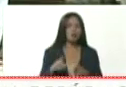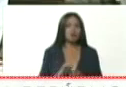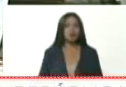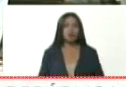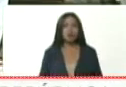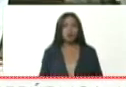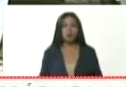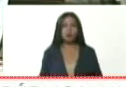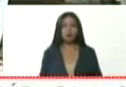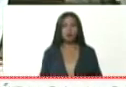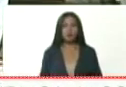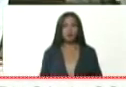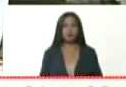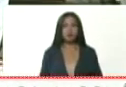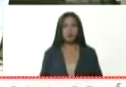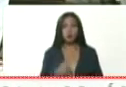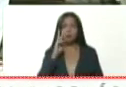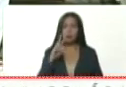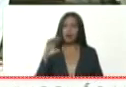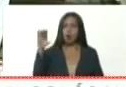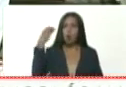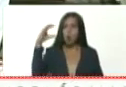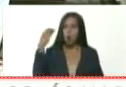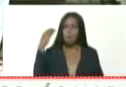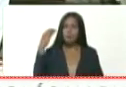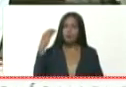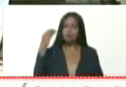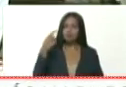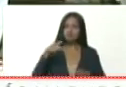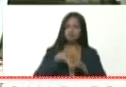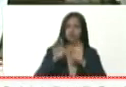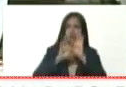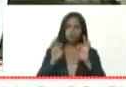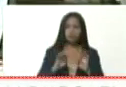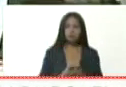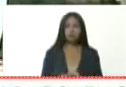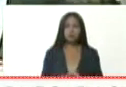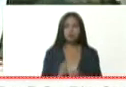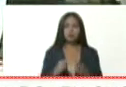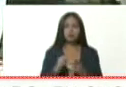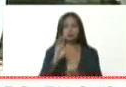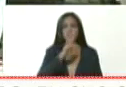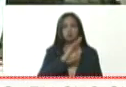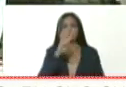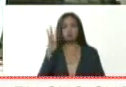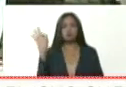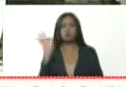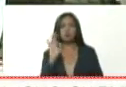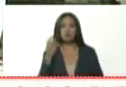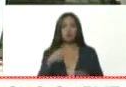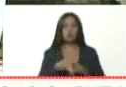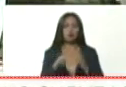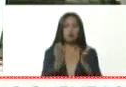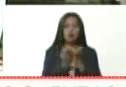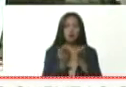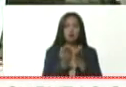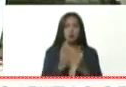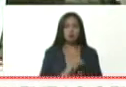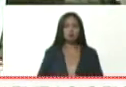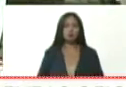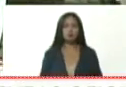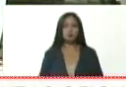y ustedes ven a colombia con apenas un 54% de escolaridad